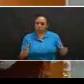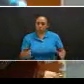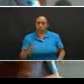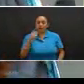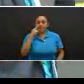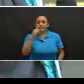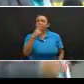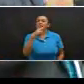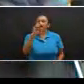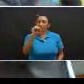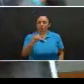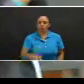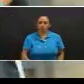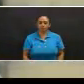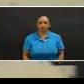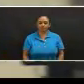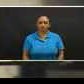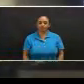Mira, hermano,